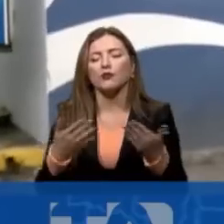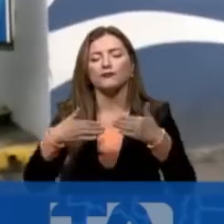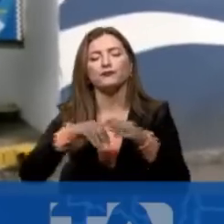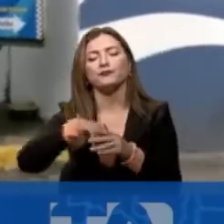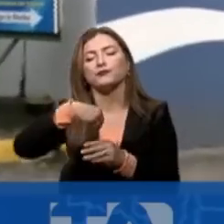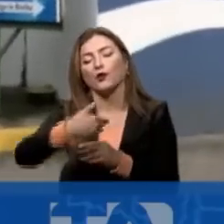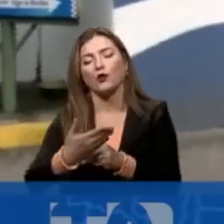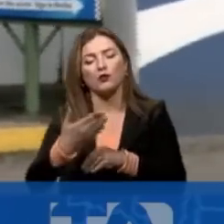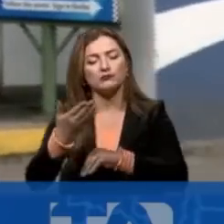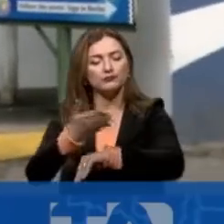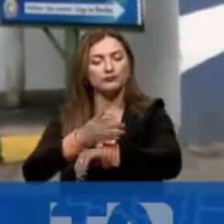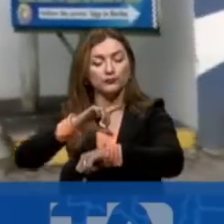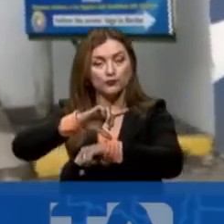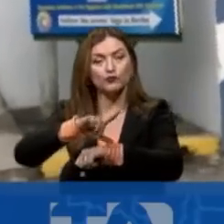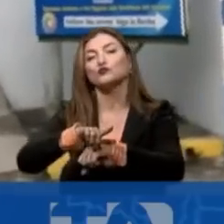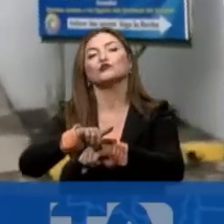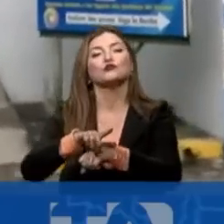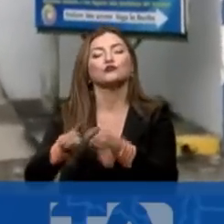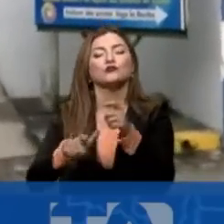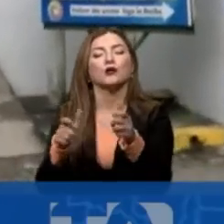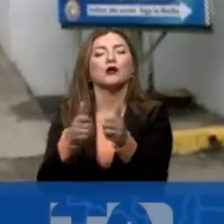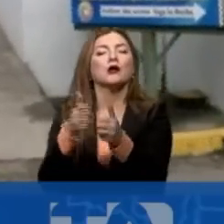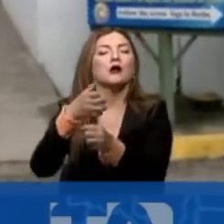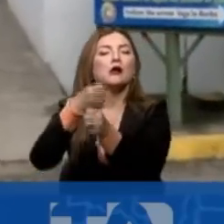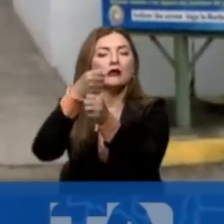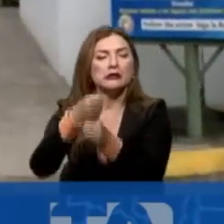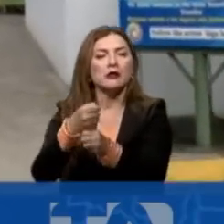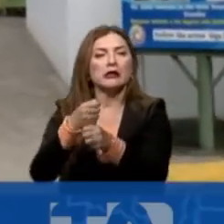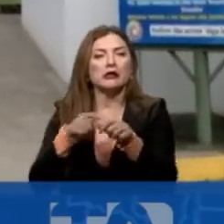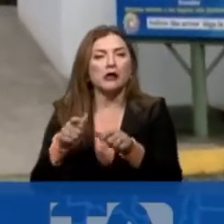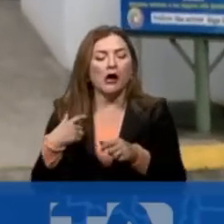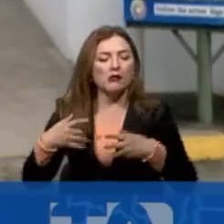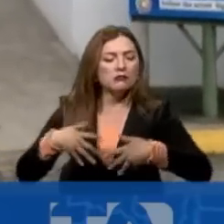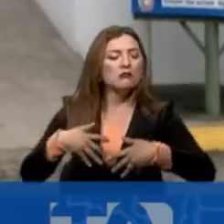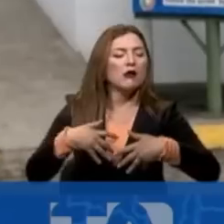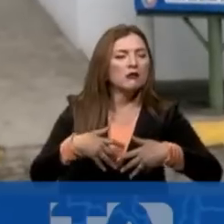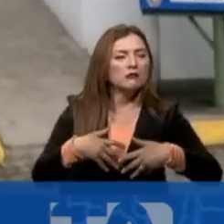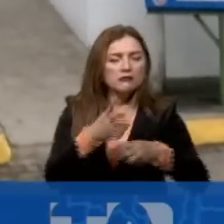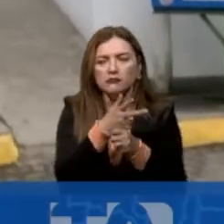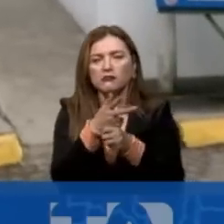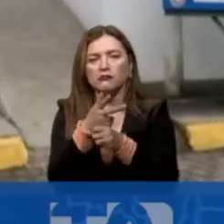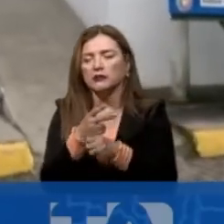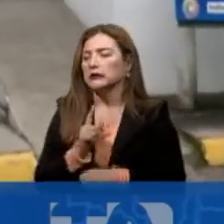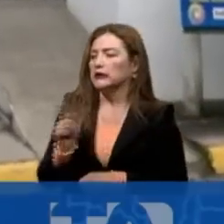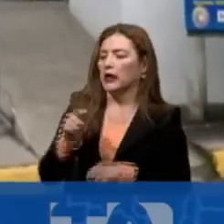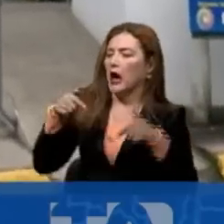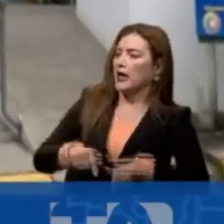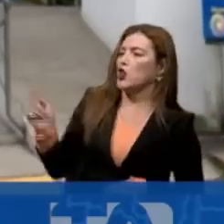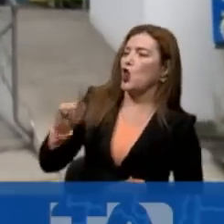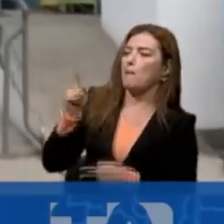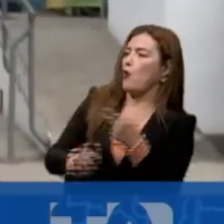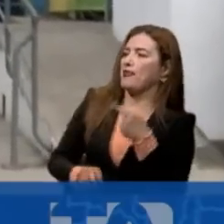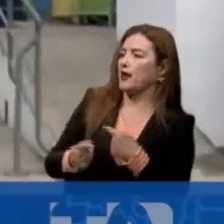porque hace pocos minutos personal de seguridad ya nos retiró del sitio, nos pidió que estemos aquí en la parte de afuera y que